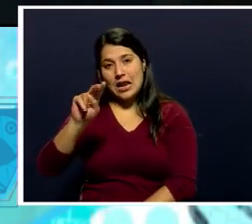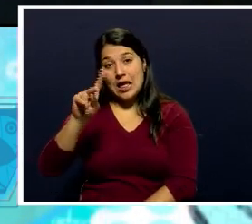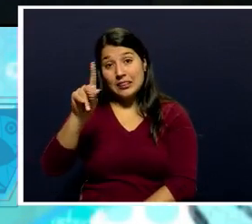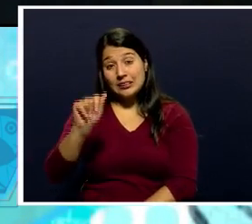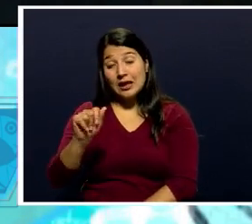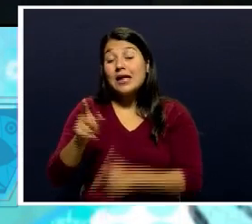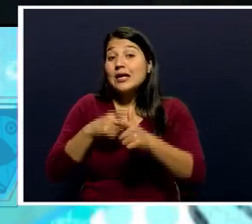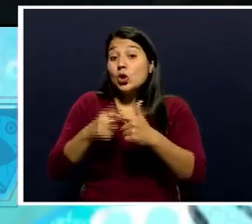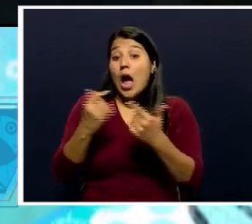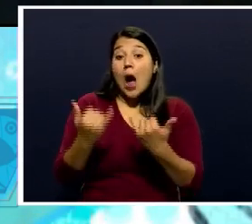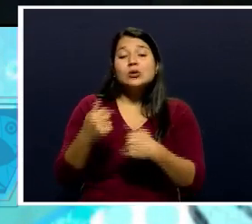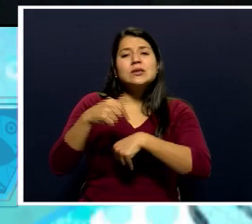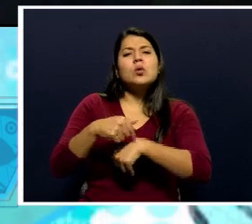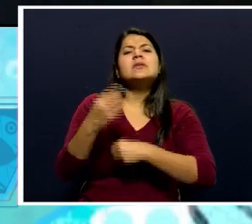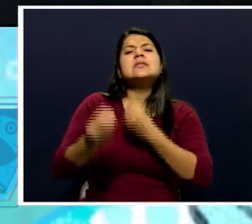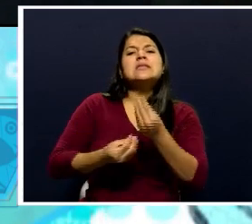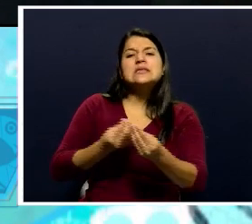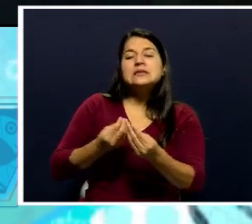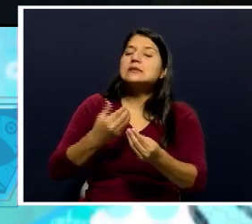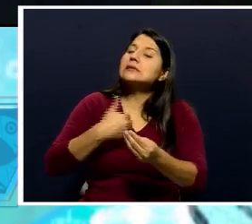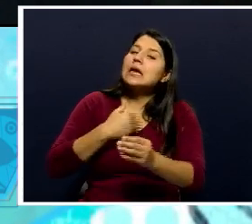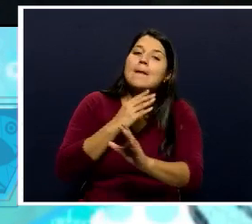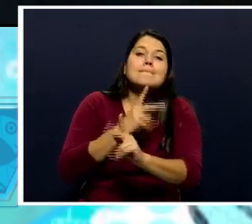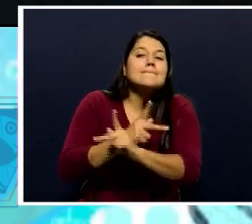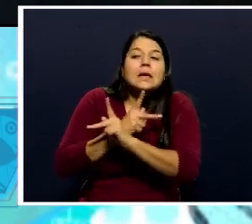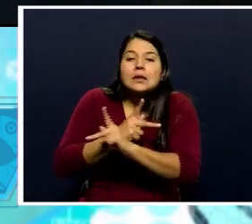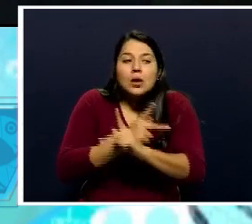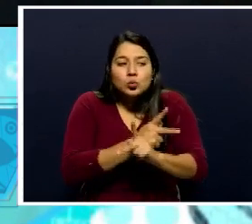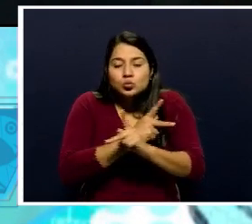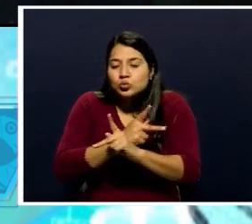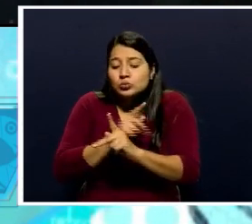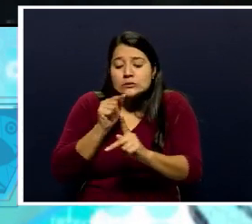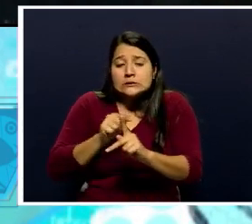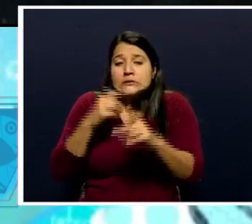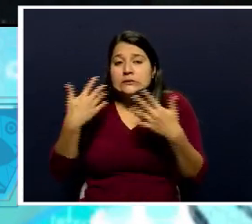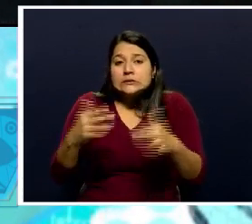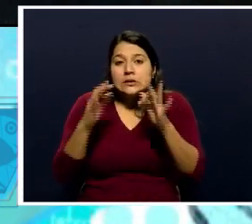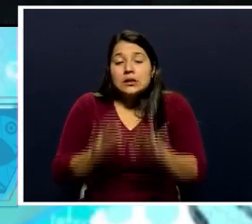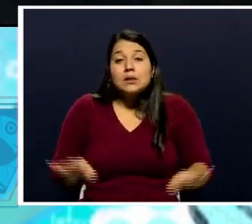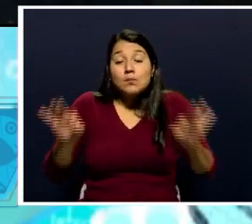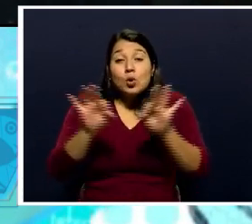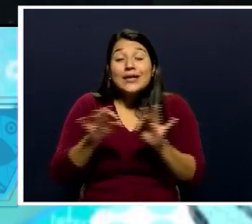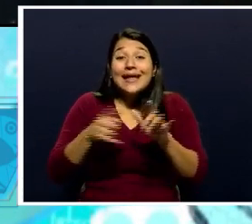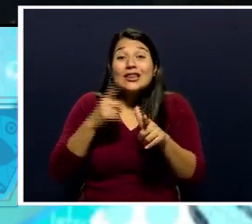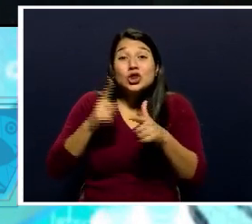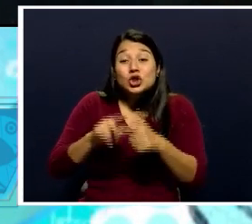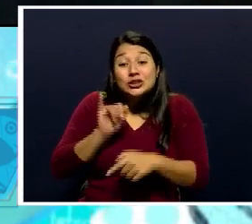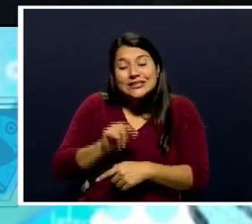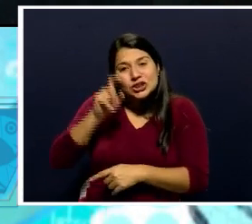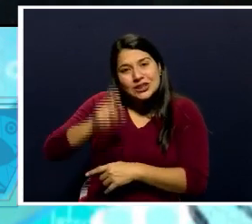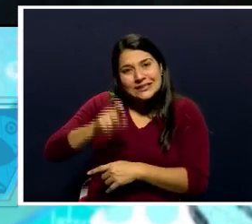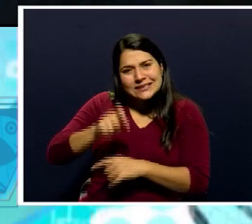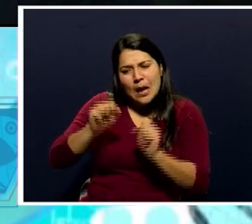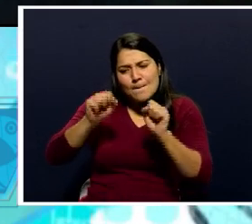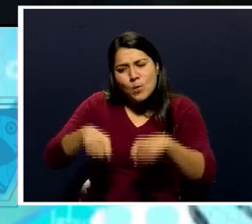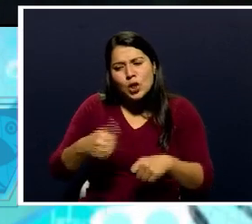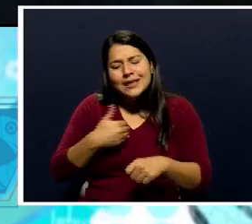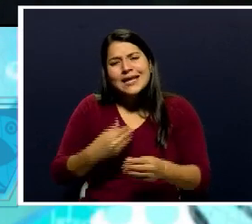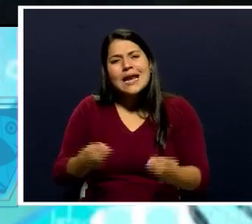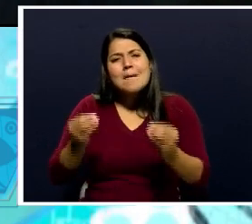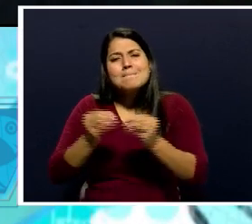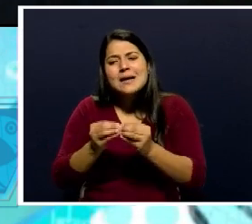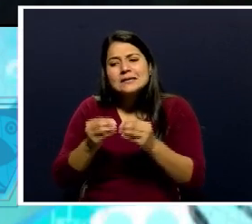realidad, lo que hay que tener es precaución. El principio precautorio es fundamental. Y entonces esto requiere pues flexibilidad